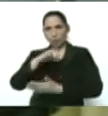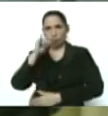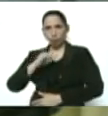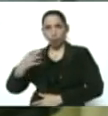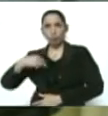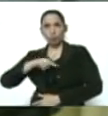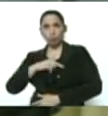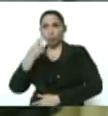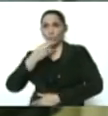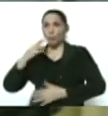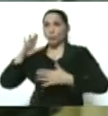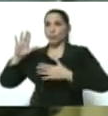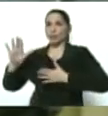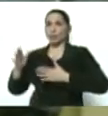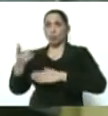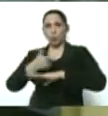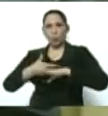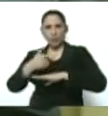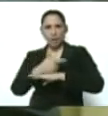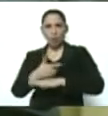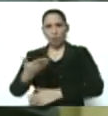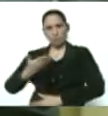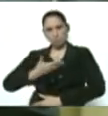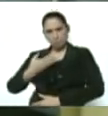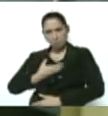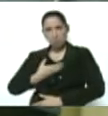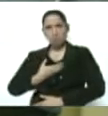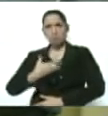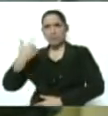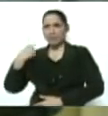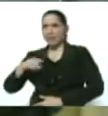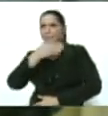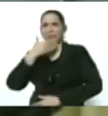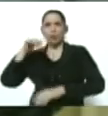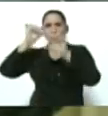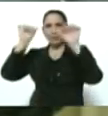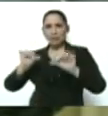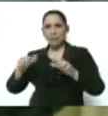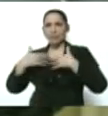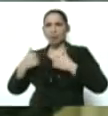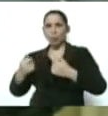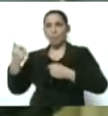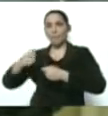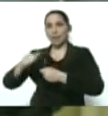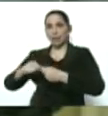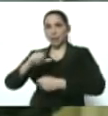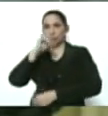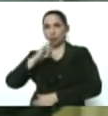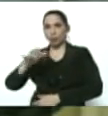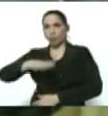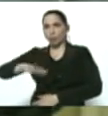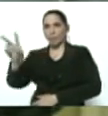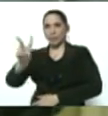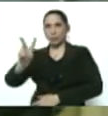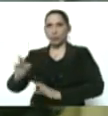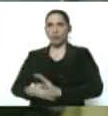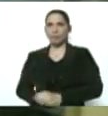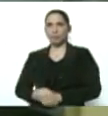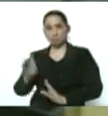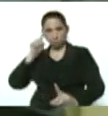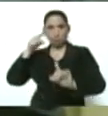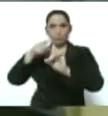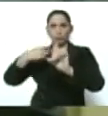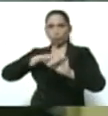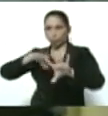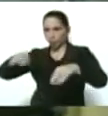hemos comprometido, el gobernador, mi persona, en tener el mejor sistema de salud en Maracaibo y en el Zulia de toda Venezuela. Y ese reto lo estamos